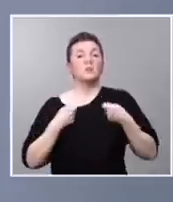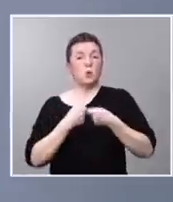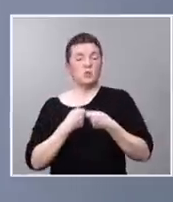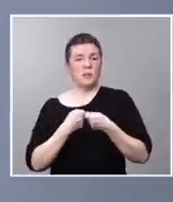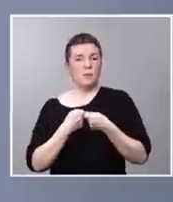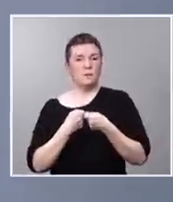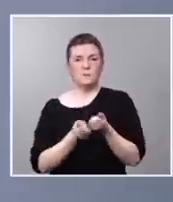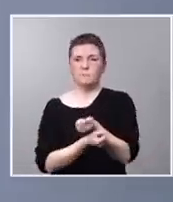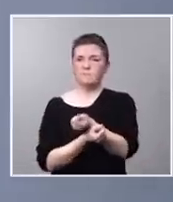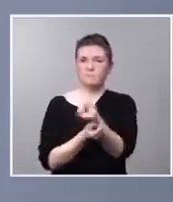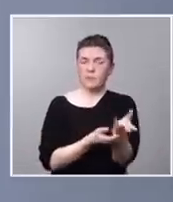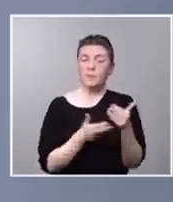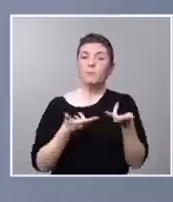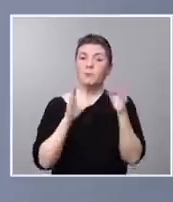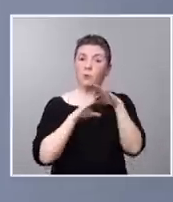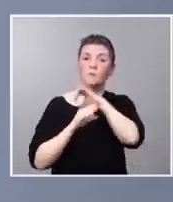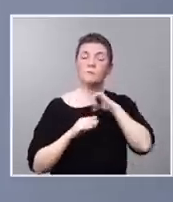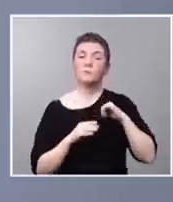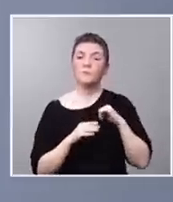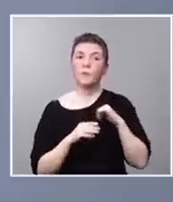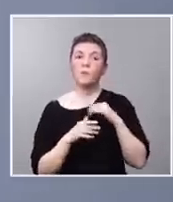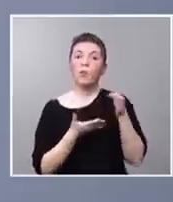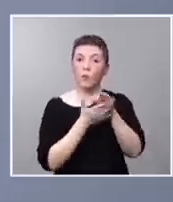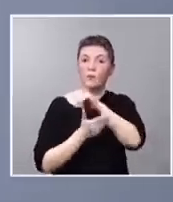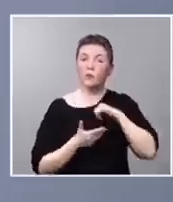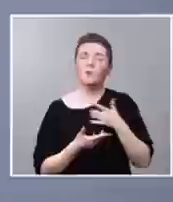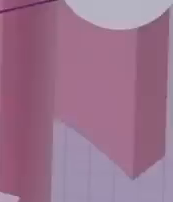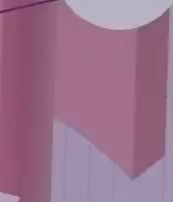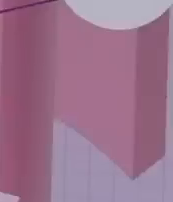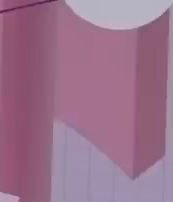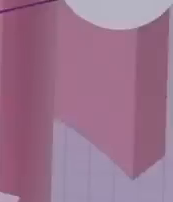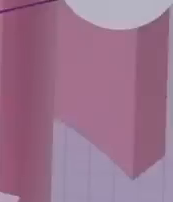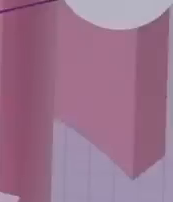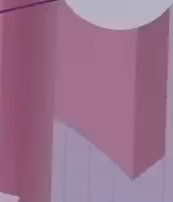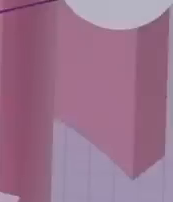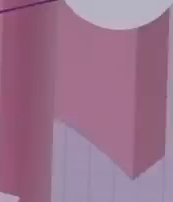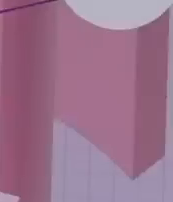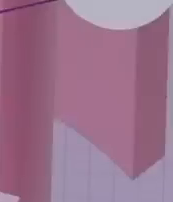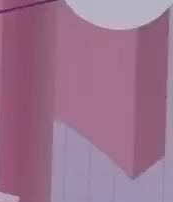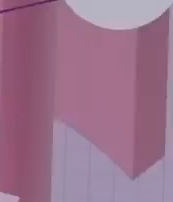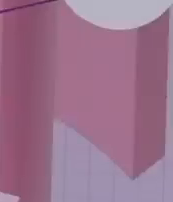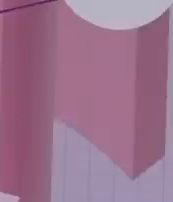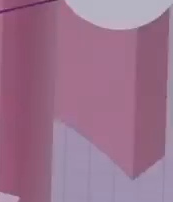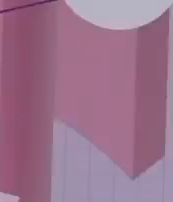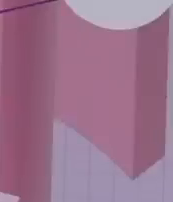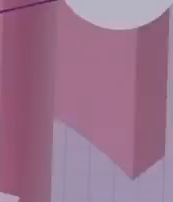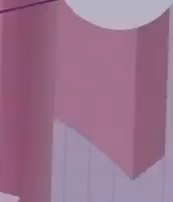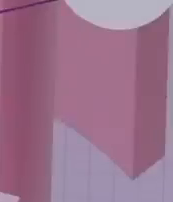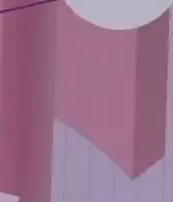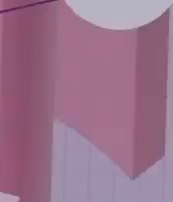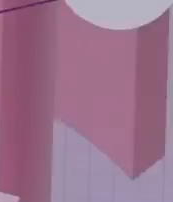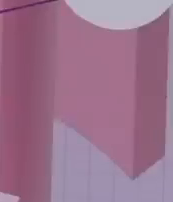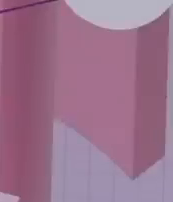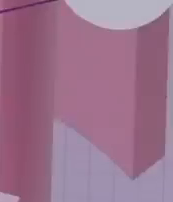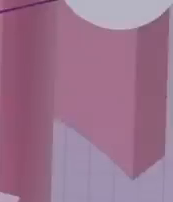otorgársela si ahora en base a esta ley resulta que tiene menos pena y ha estado en la cárcel más años de los que le tocarían en